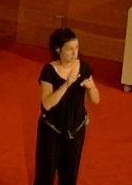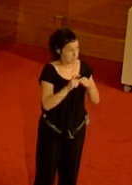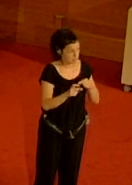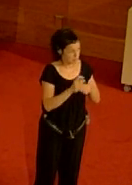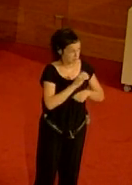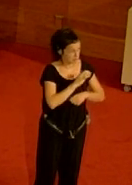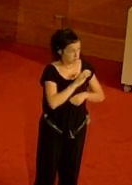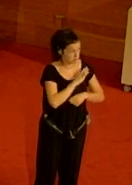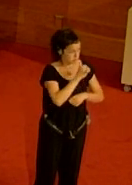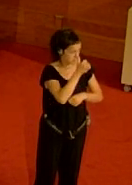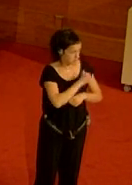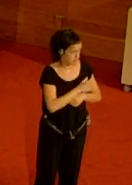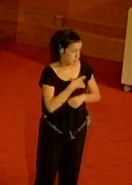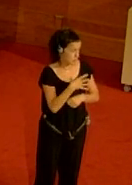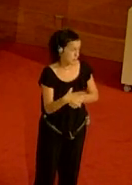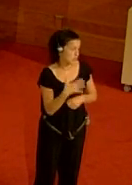Gracias